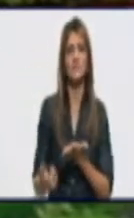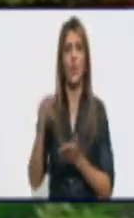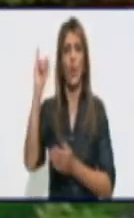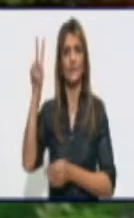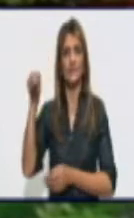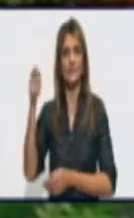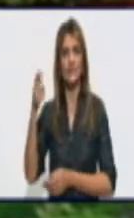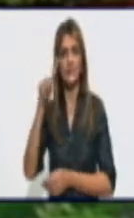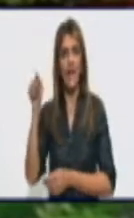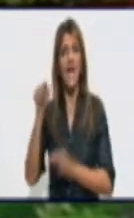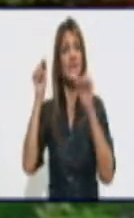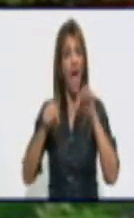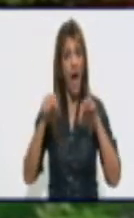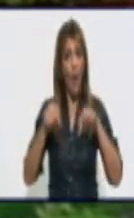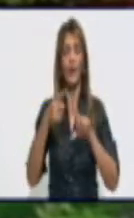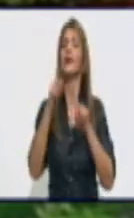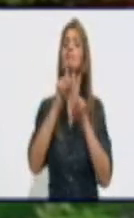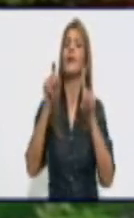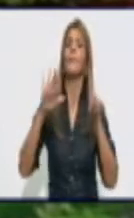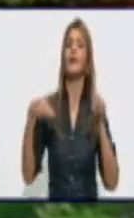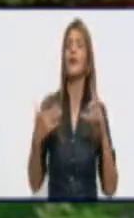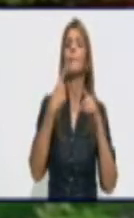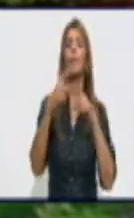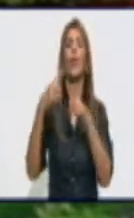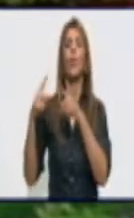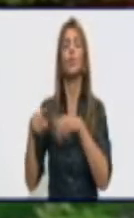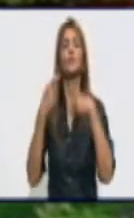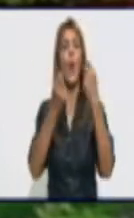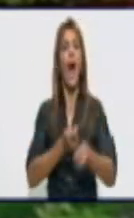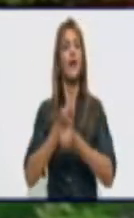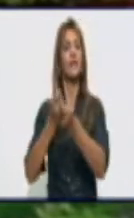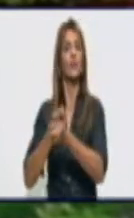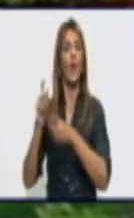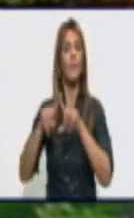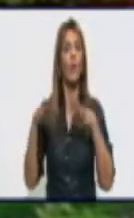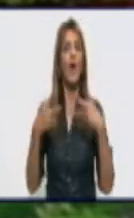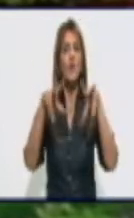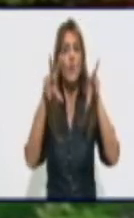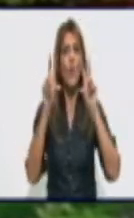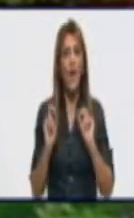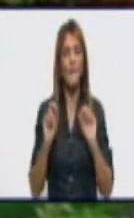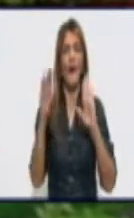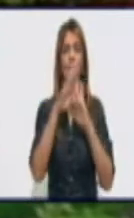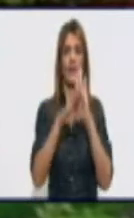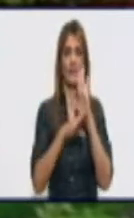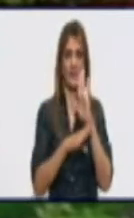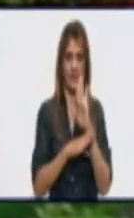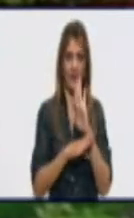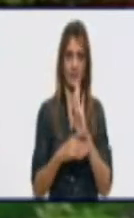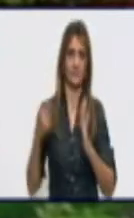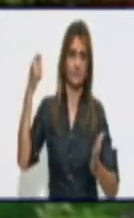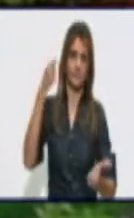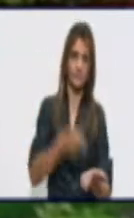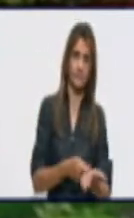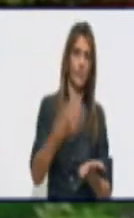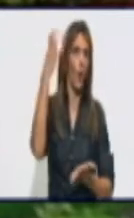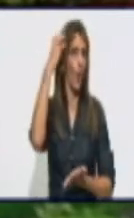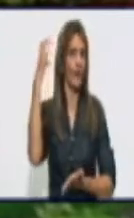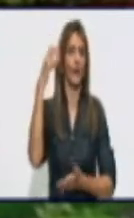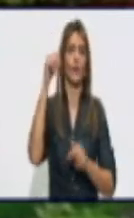de comercialización de productos agrícolas a partir de las nuevas medidas aprobadas por el gobierno revolucionario. Ayer